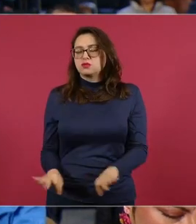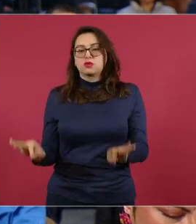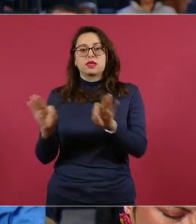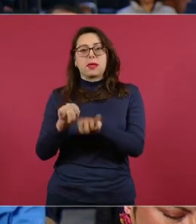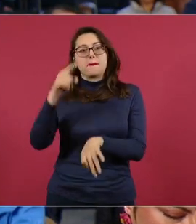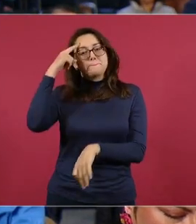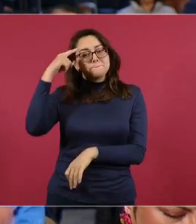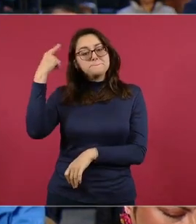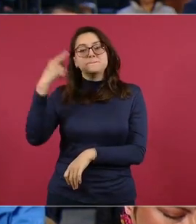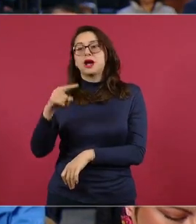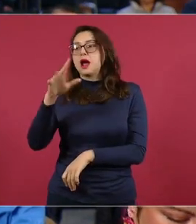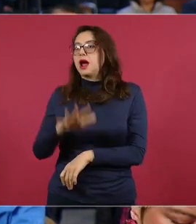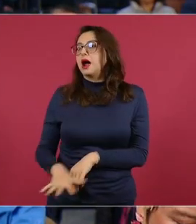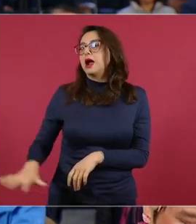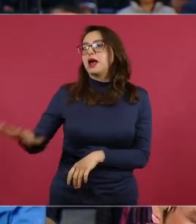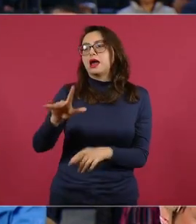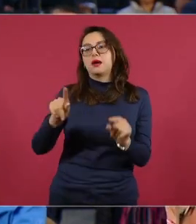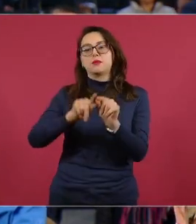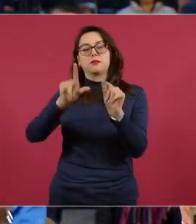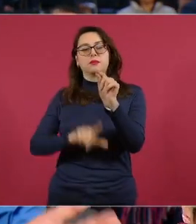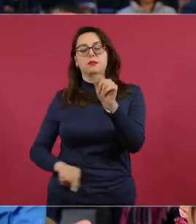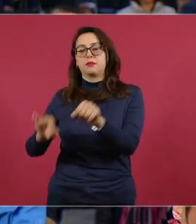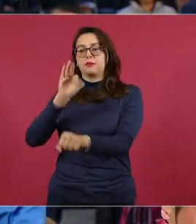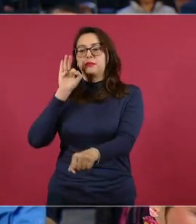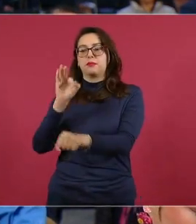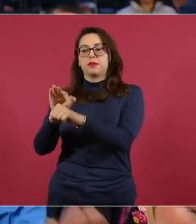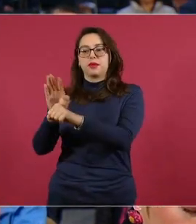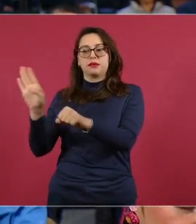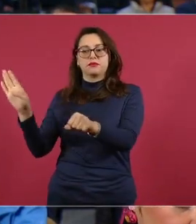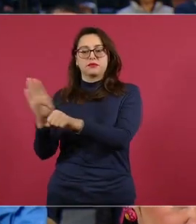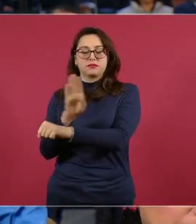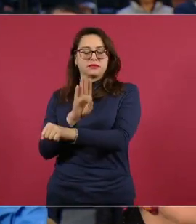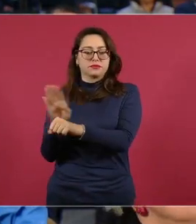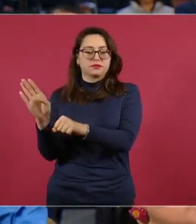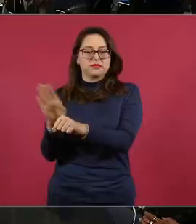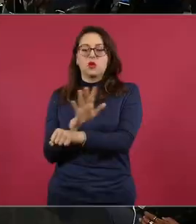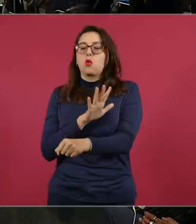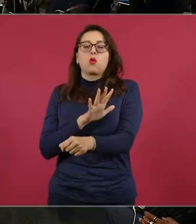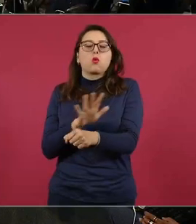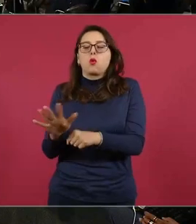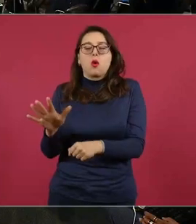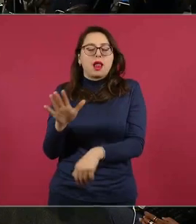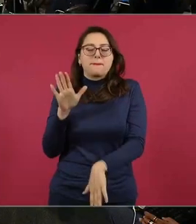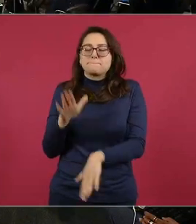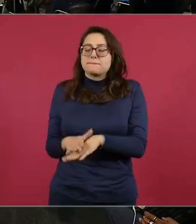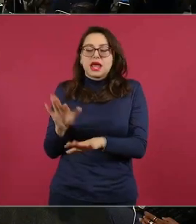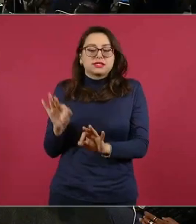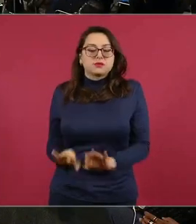o beneficiará al pueblo de México de las que ya presentó o de las que va a presentar? Gracias.